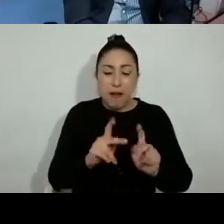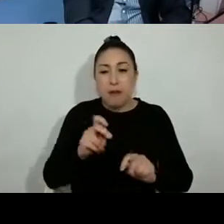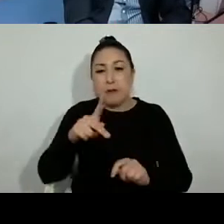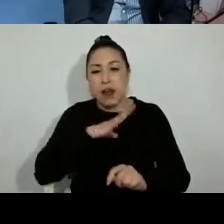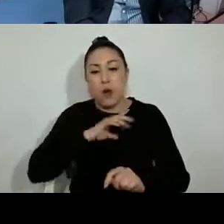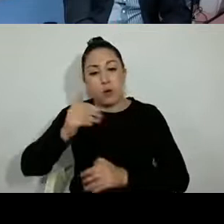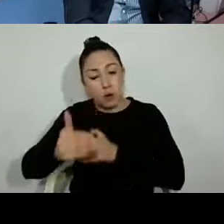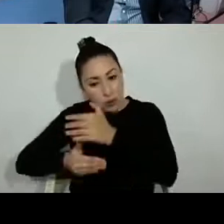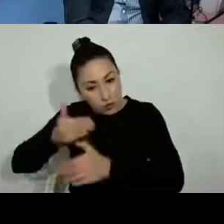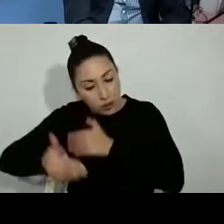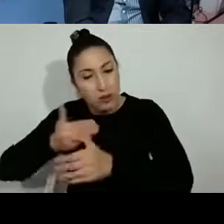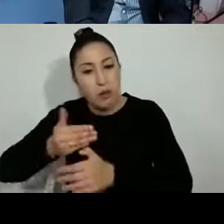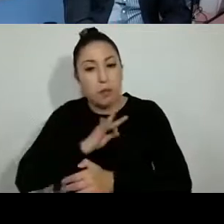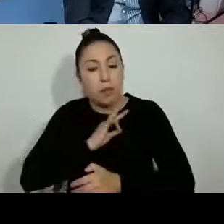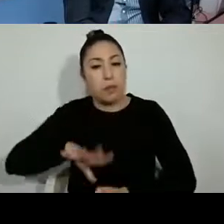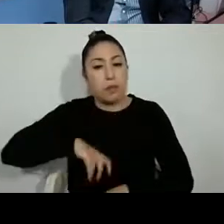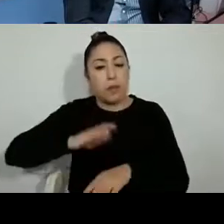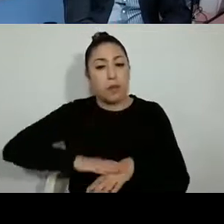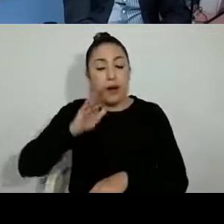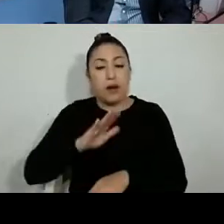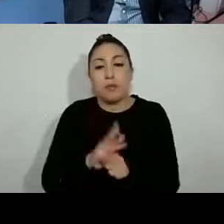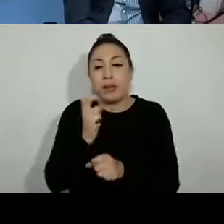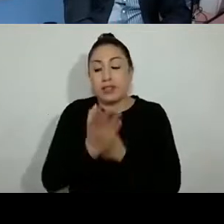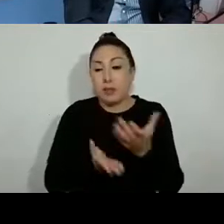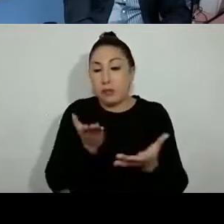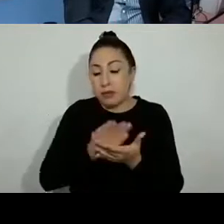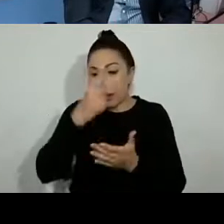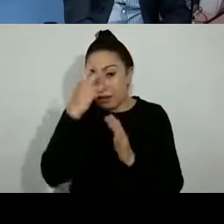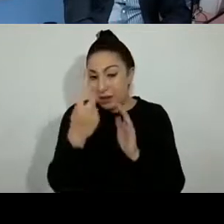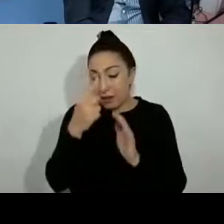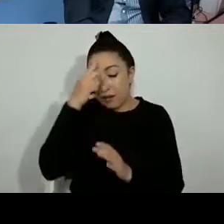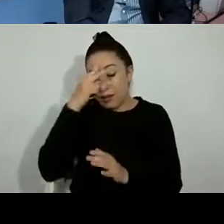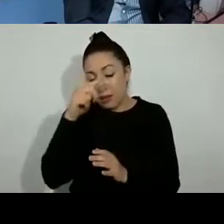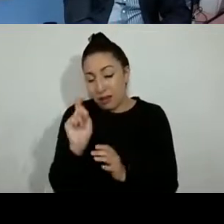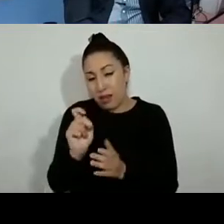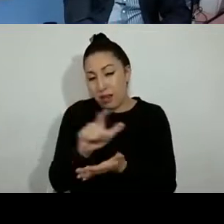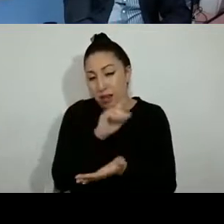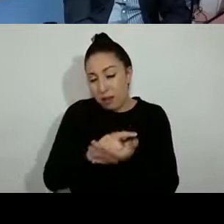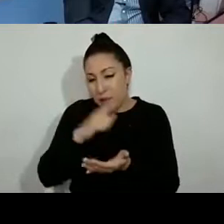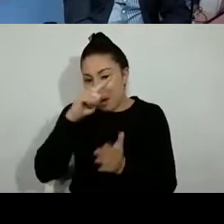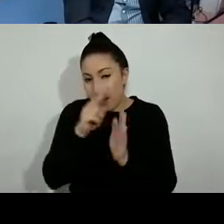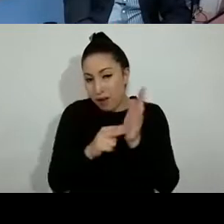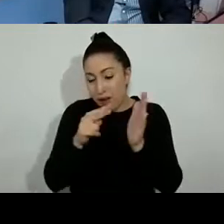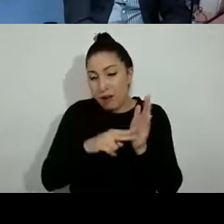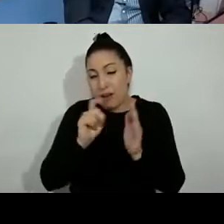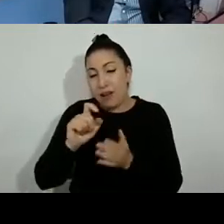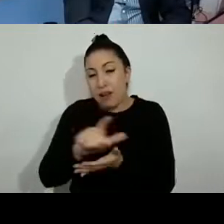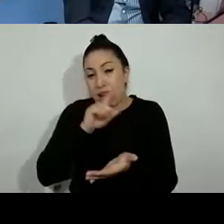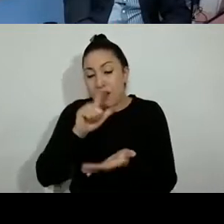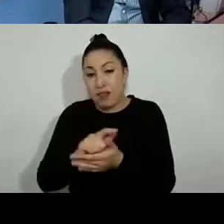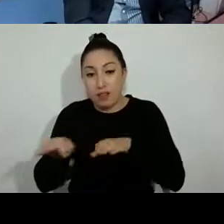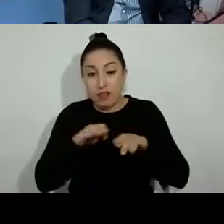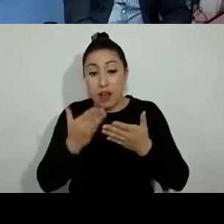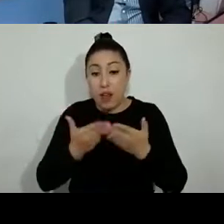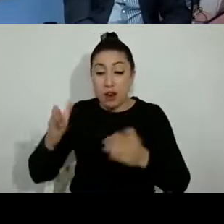la reforma laboral es el primer paso de muchos pasos que se tienen que dar. Ahora tiene el Congreso de la